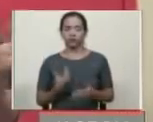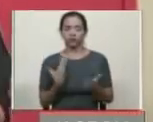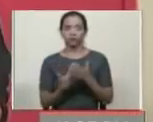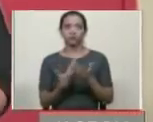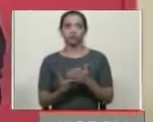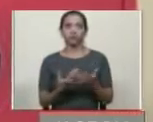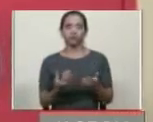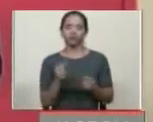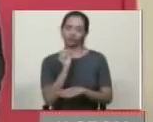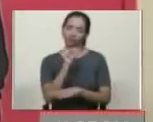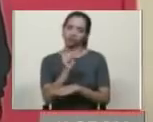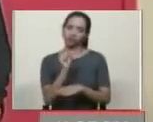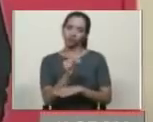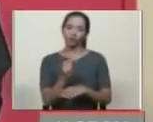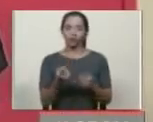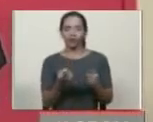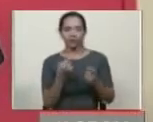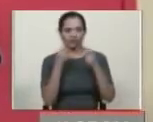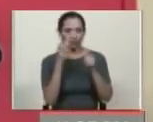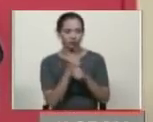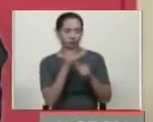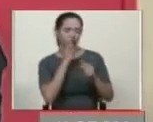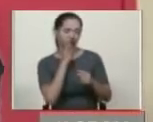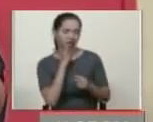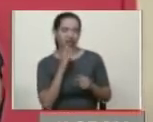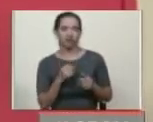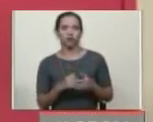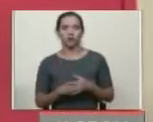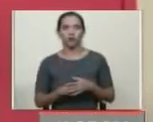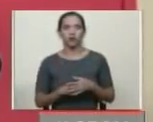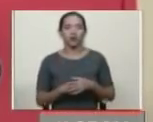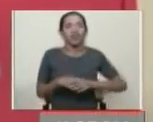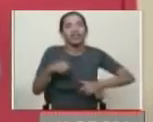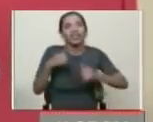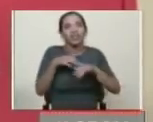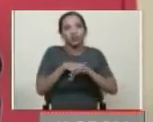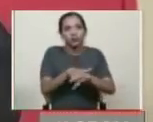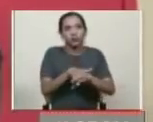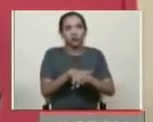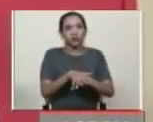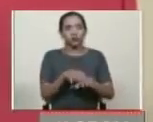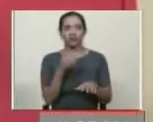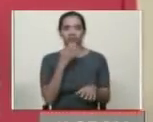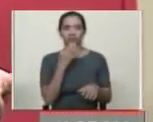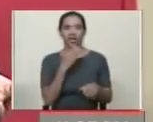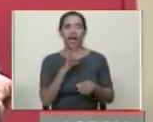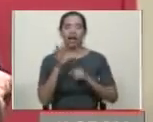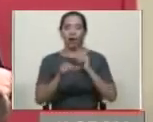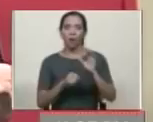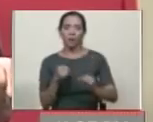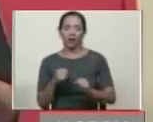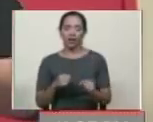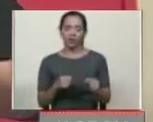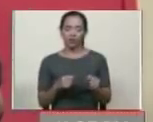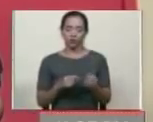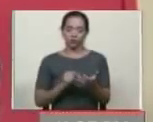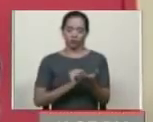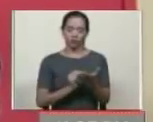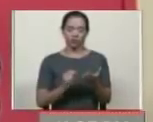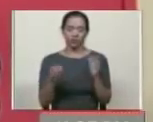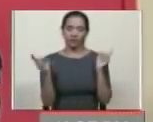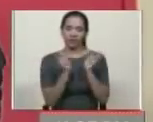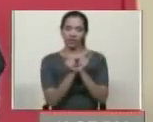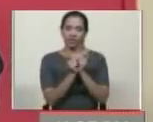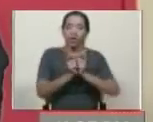porque muchas veces son cuentas fake, son, uh-huh, cuentas troll, claro, son cuentas que incluso recientemente han comprado cuentas pequeñas para transformarles